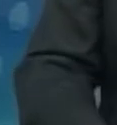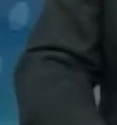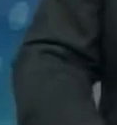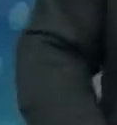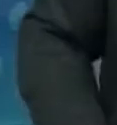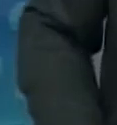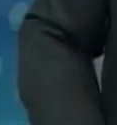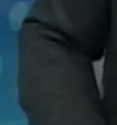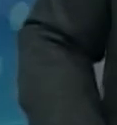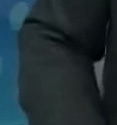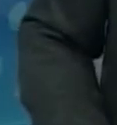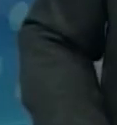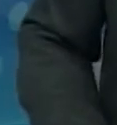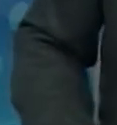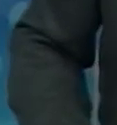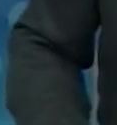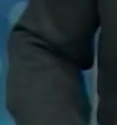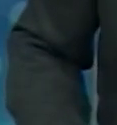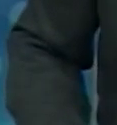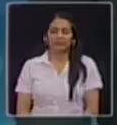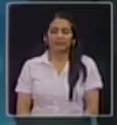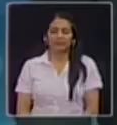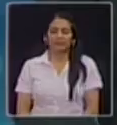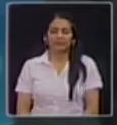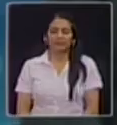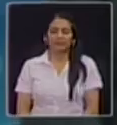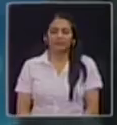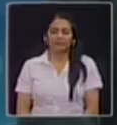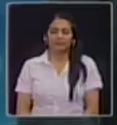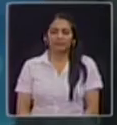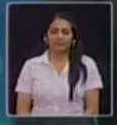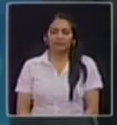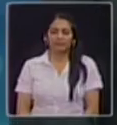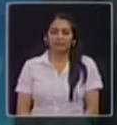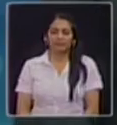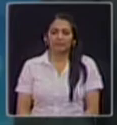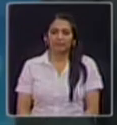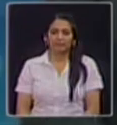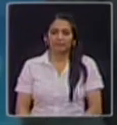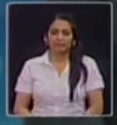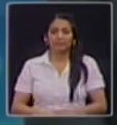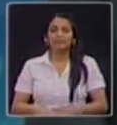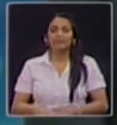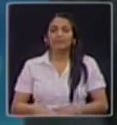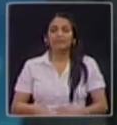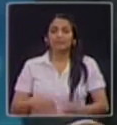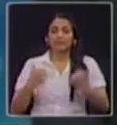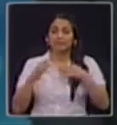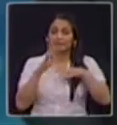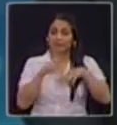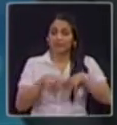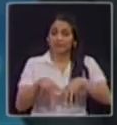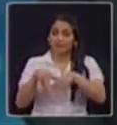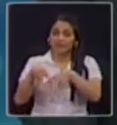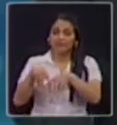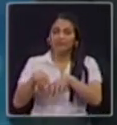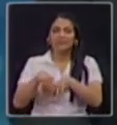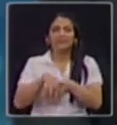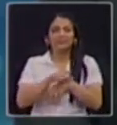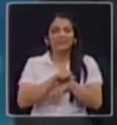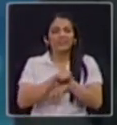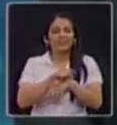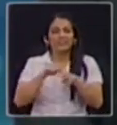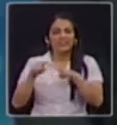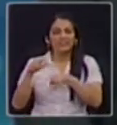Mientras tanto, les informamos que la coordinación de la Zona 6 realiza el desfile estudiantil por los 197 años